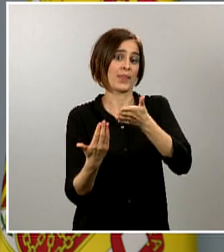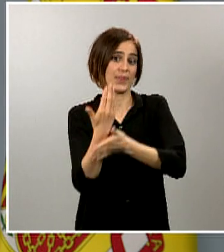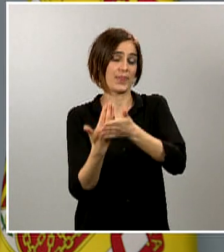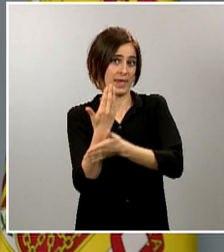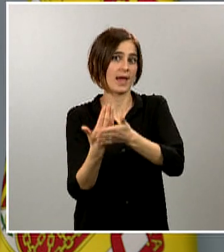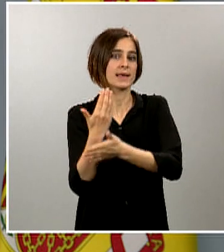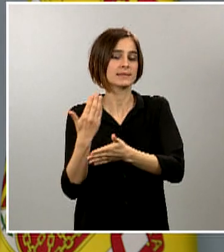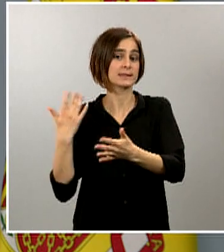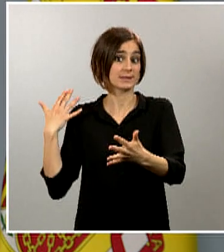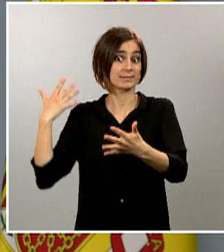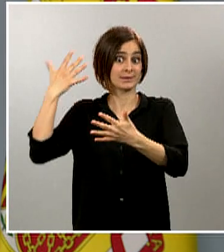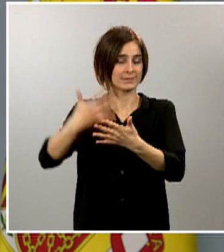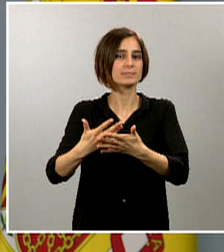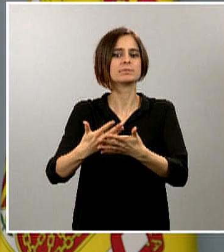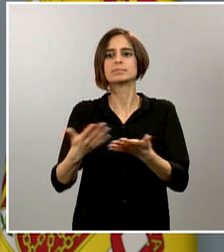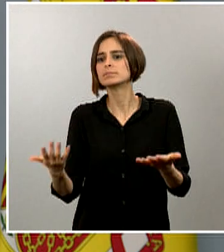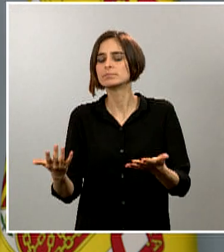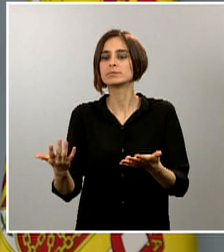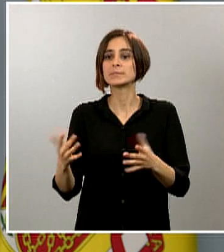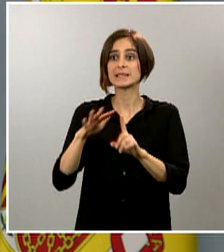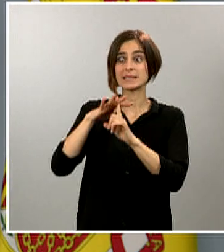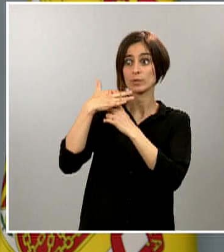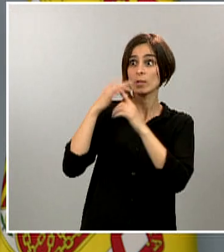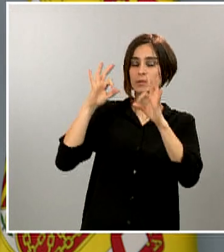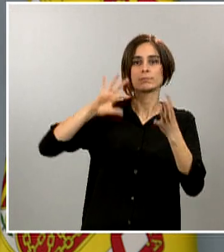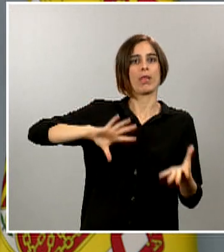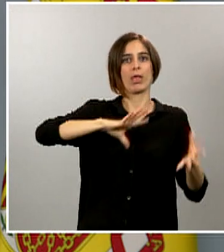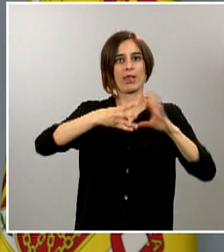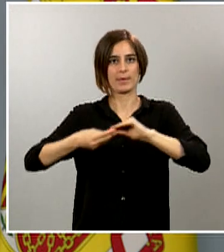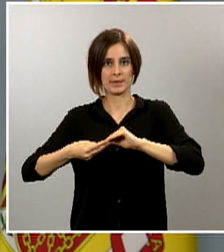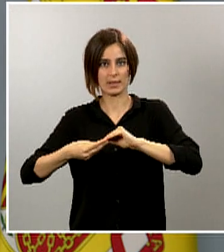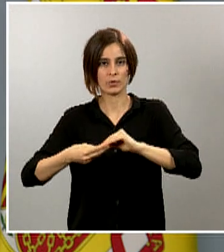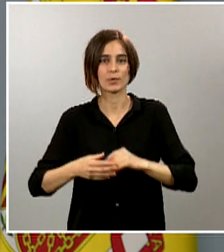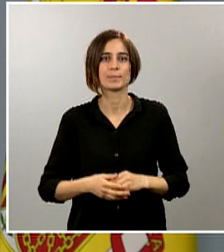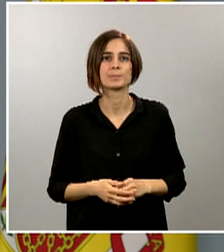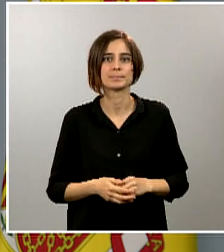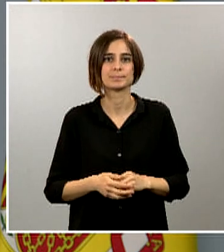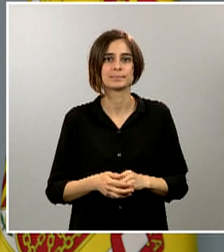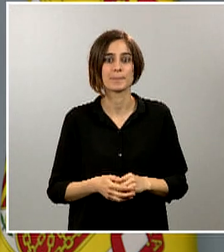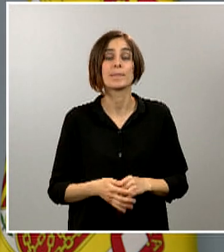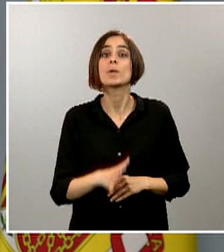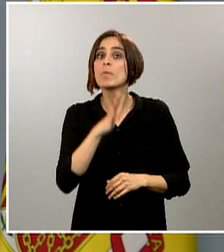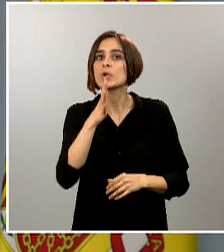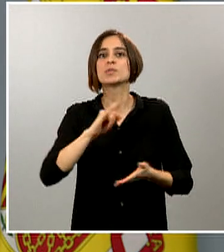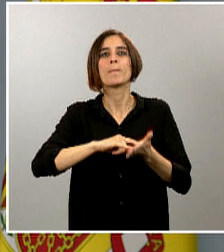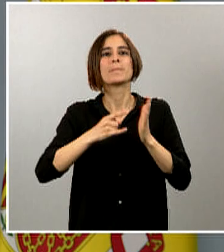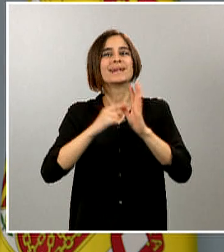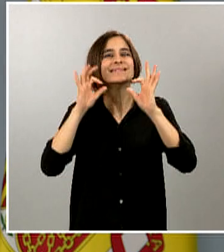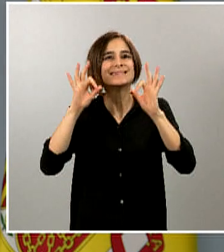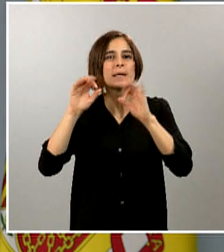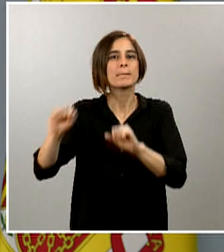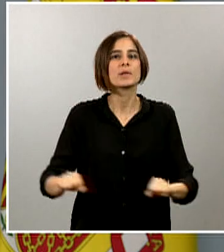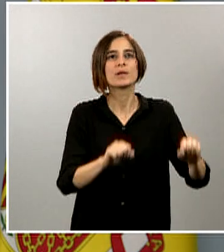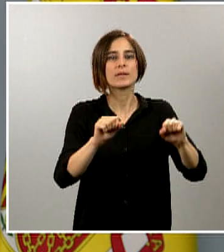está adaptando a las circunstancias concretas. En esos términos hay un plan específico de protección de aquellos